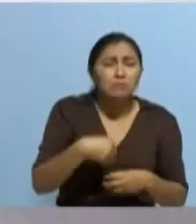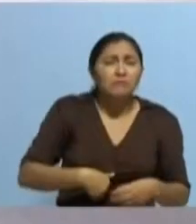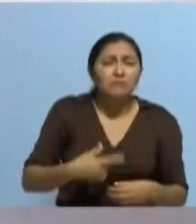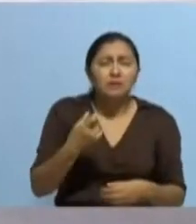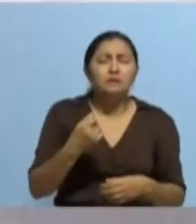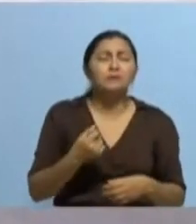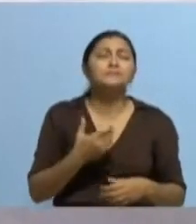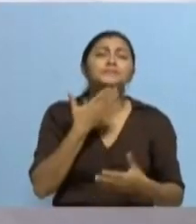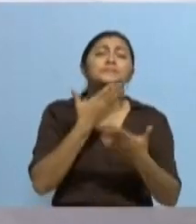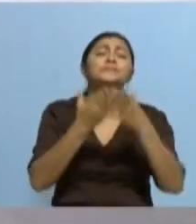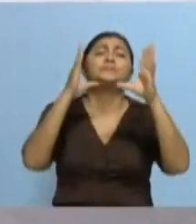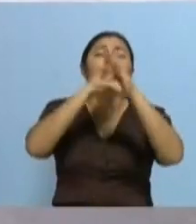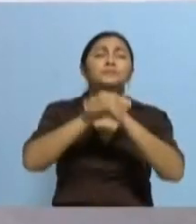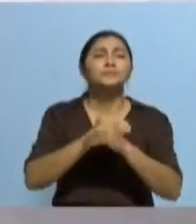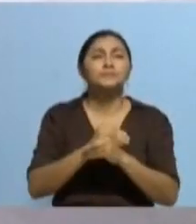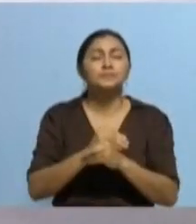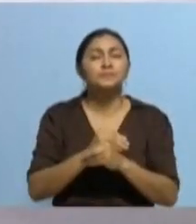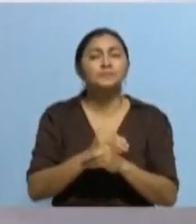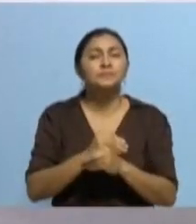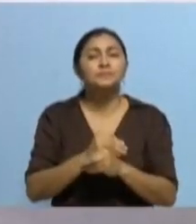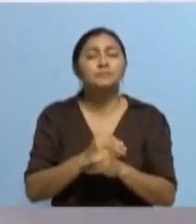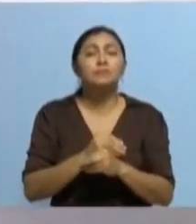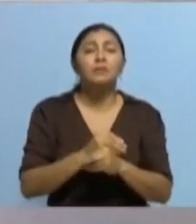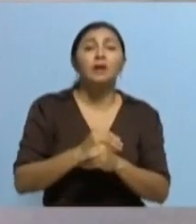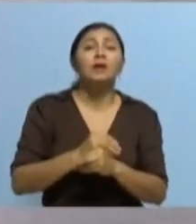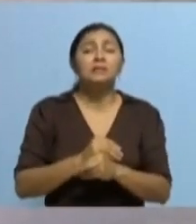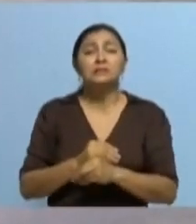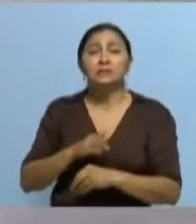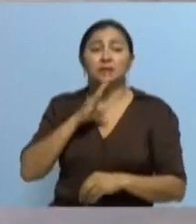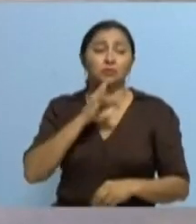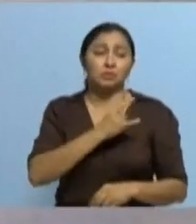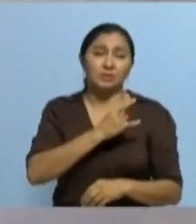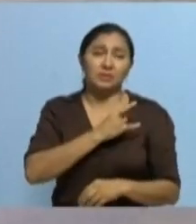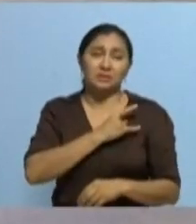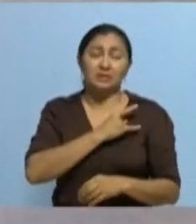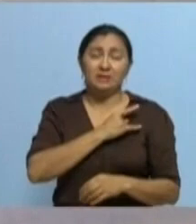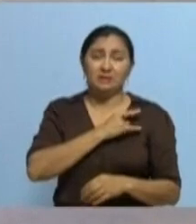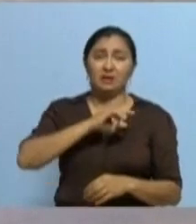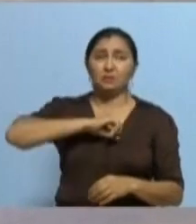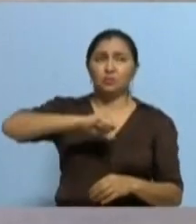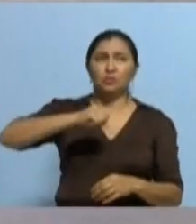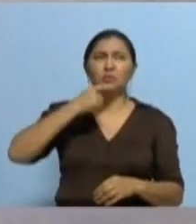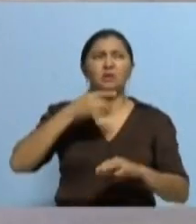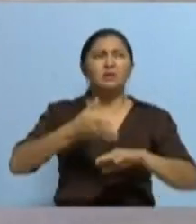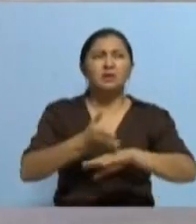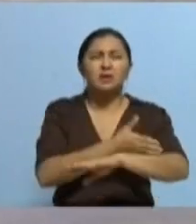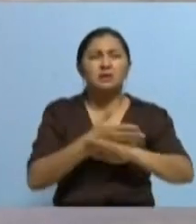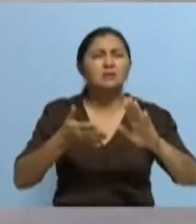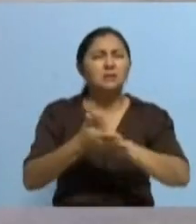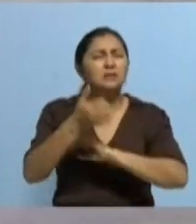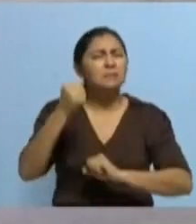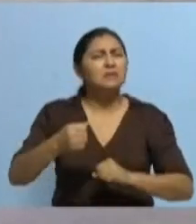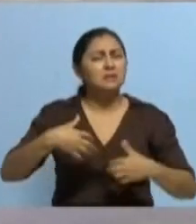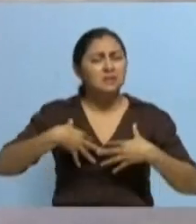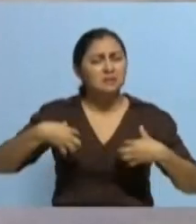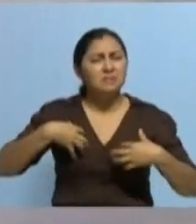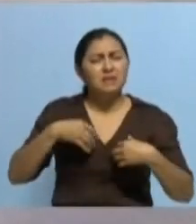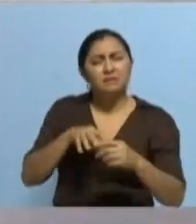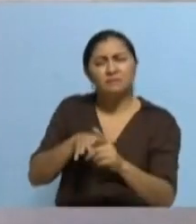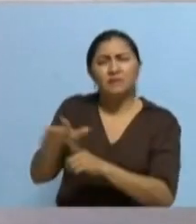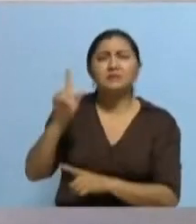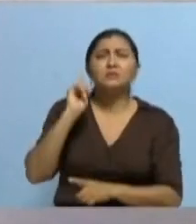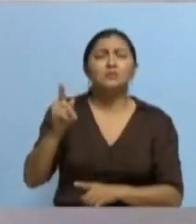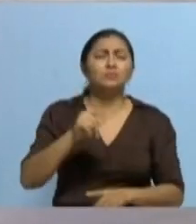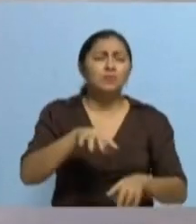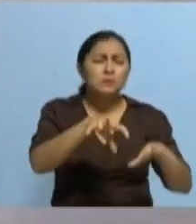televidentes, muy buenas noches. Bueno, según la Corporación Autónoma Regional del Atlántico, las especies que se están viendo más afectadas por esta